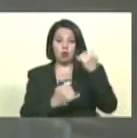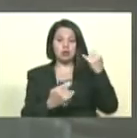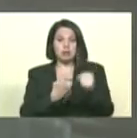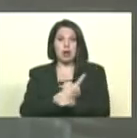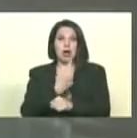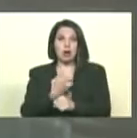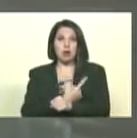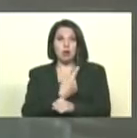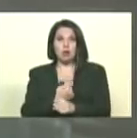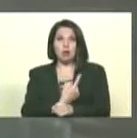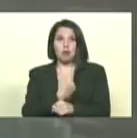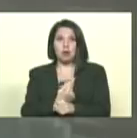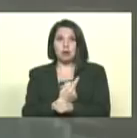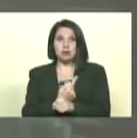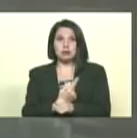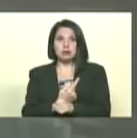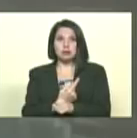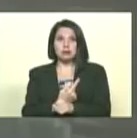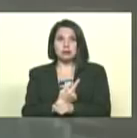horas para